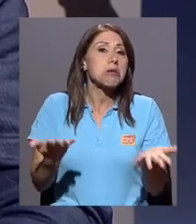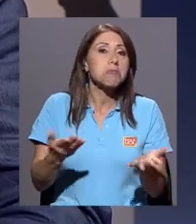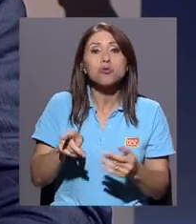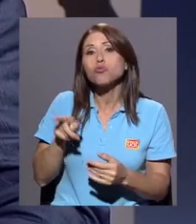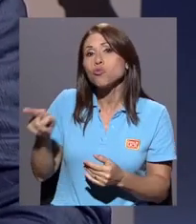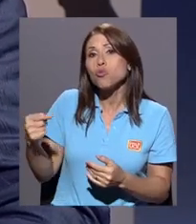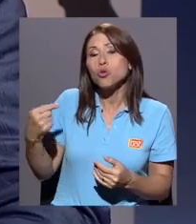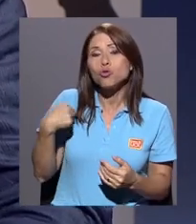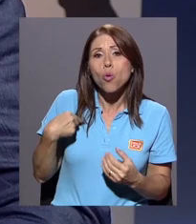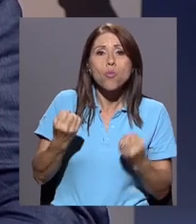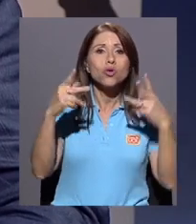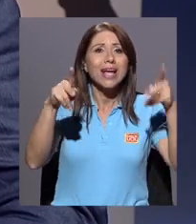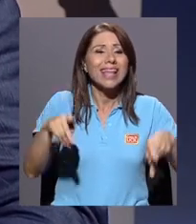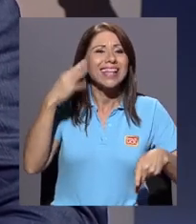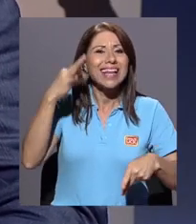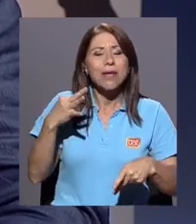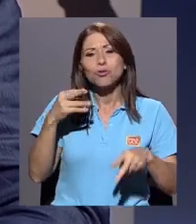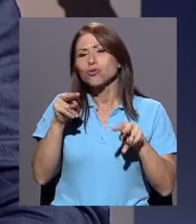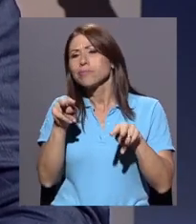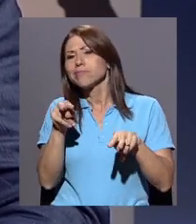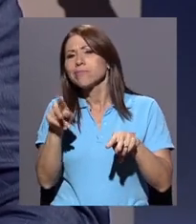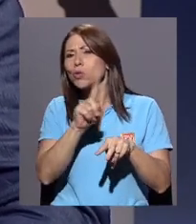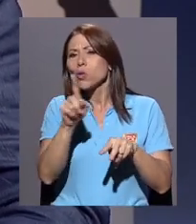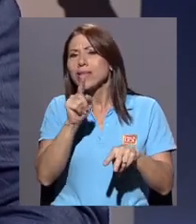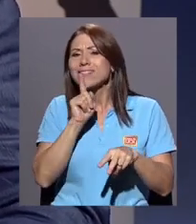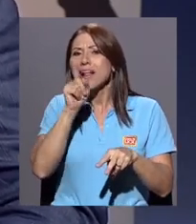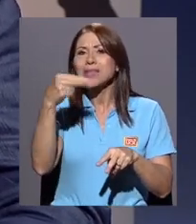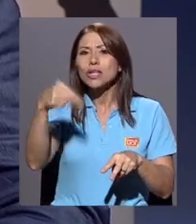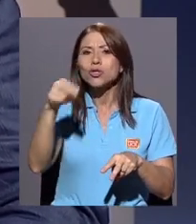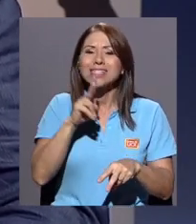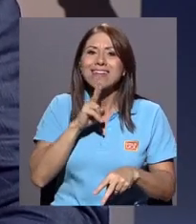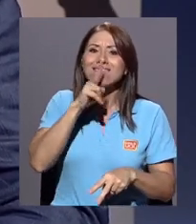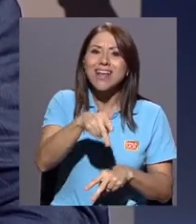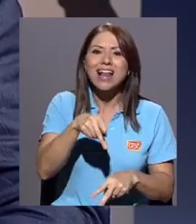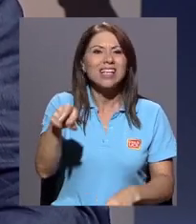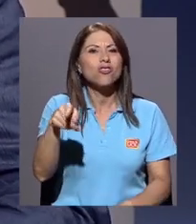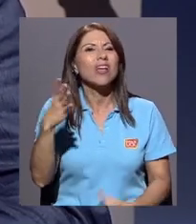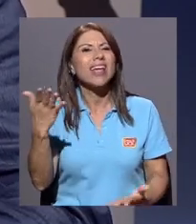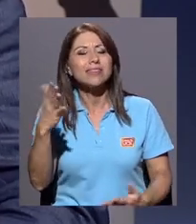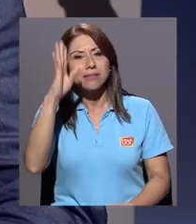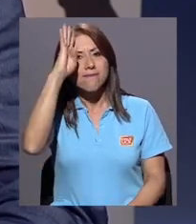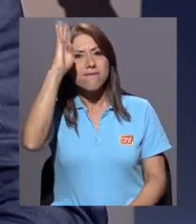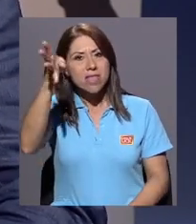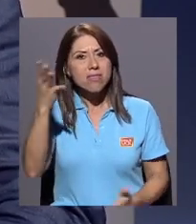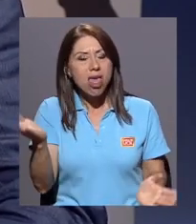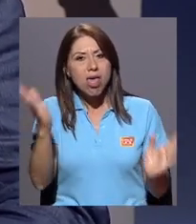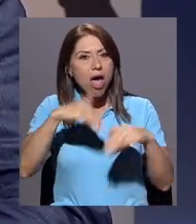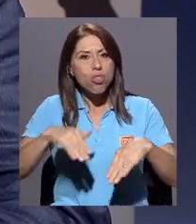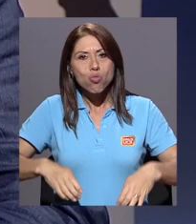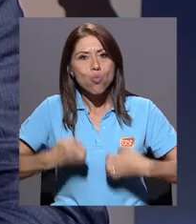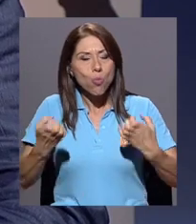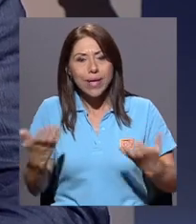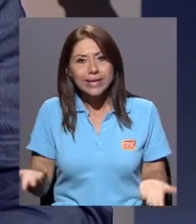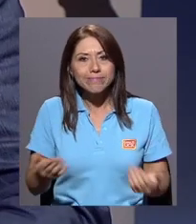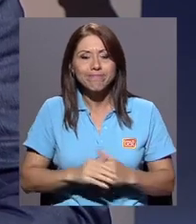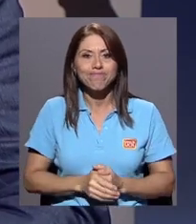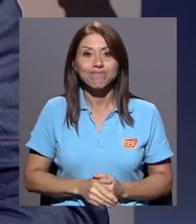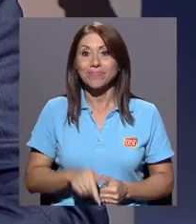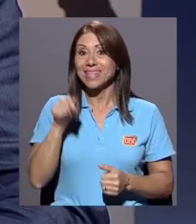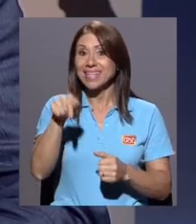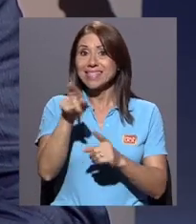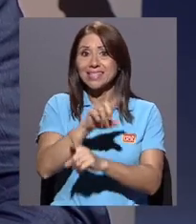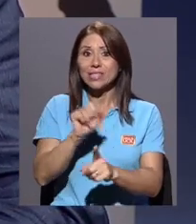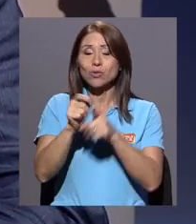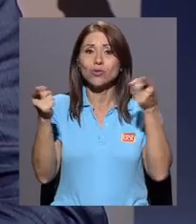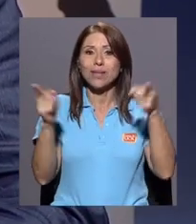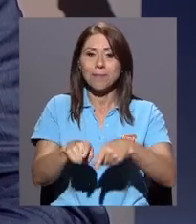y mucha otra gente pensamos que en realidad no es una noticia real, es una noticia inventada que no tiene, digamos, que no existió. Y en este